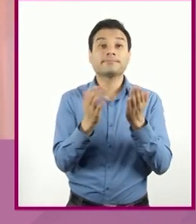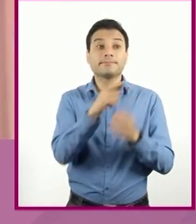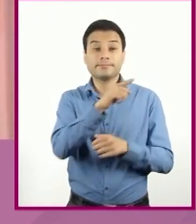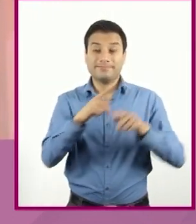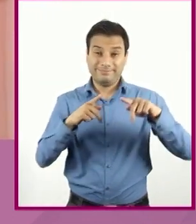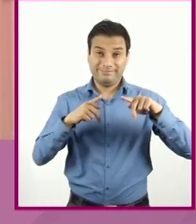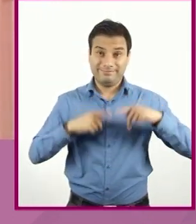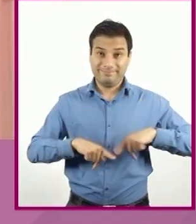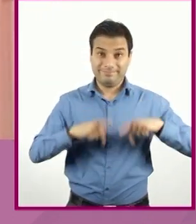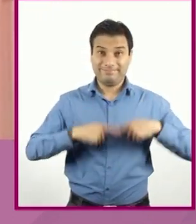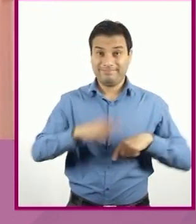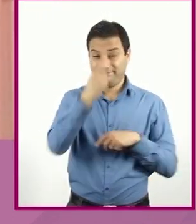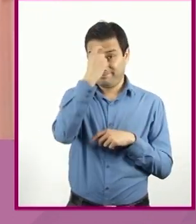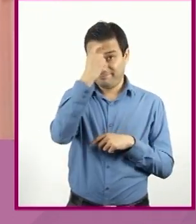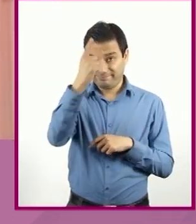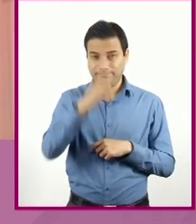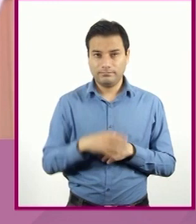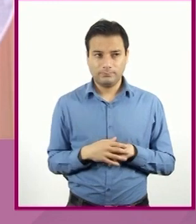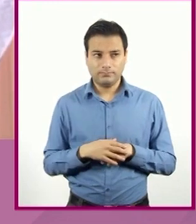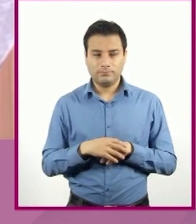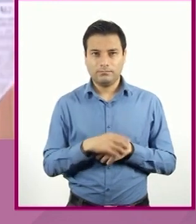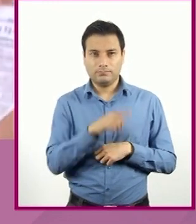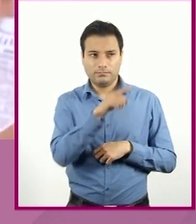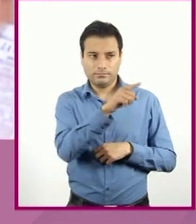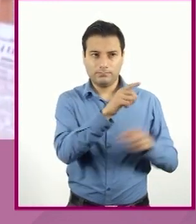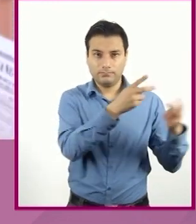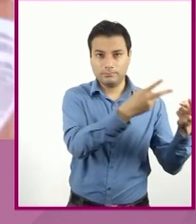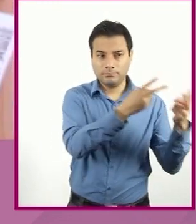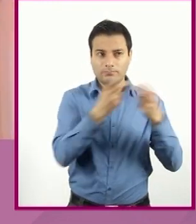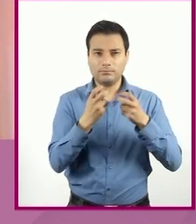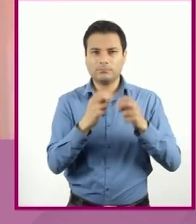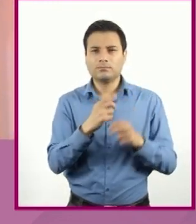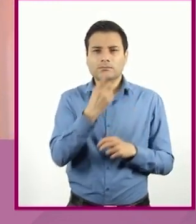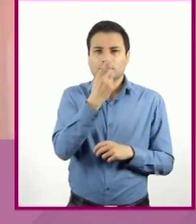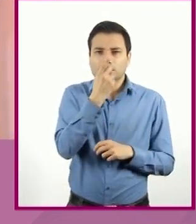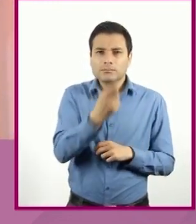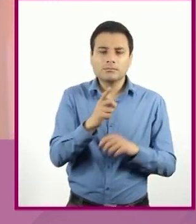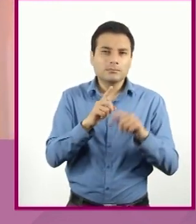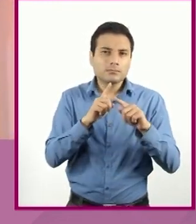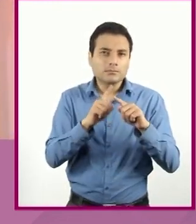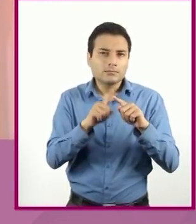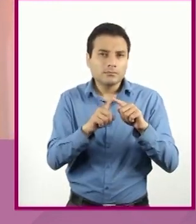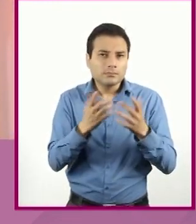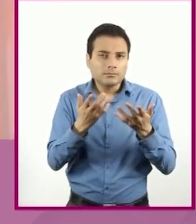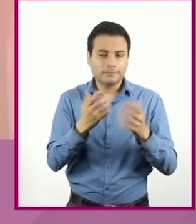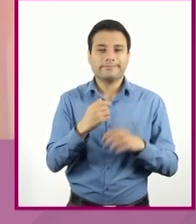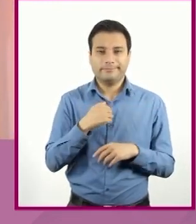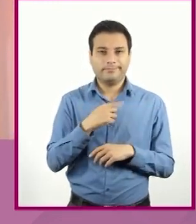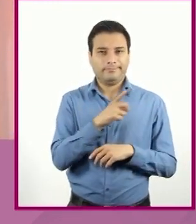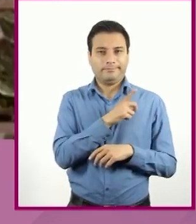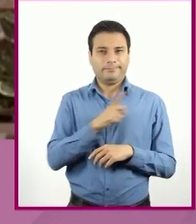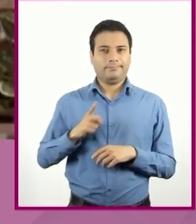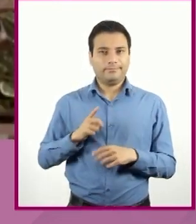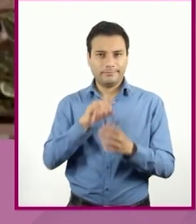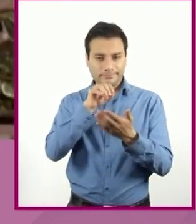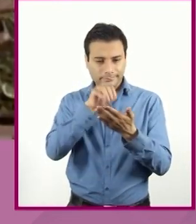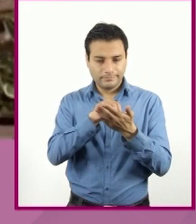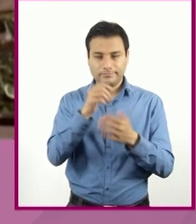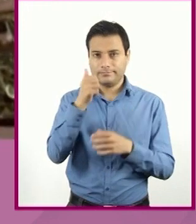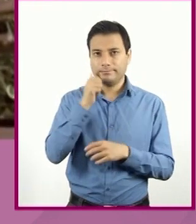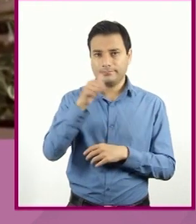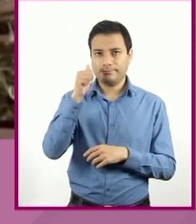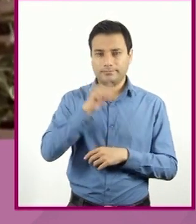texto, que hace referencia a la fuente de la cual se sacó esa información.